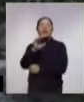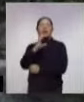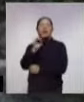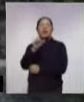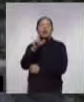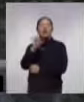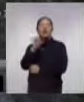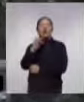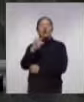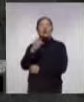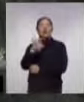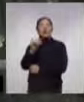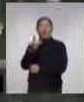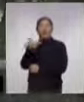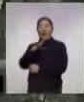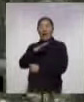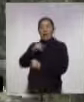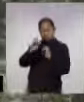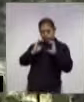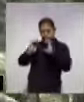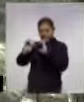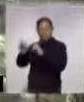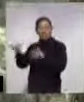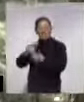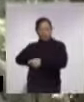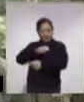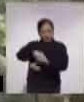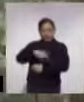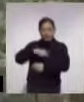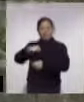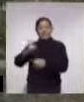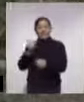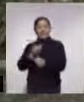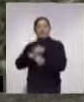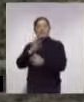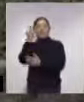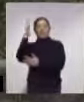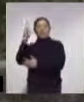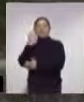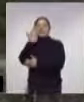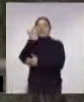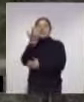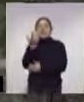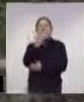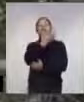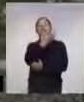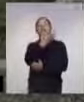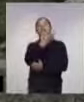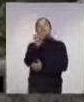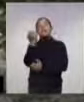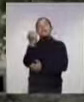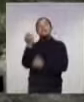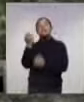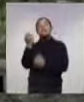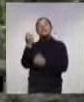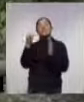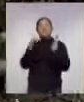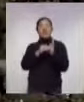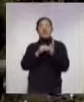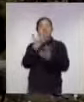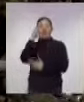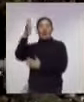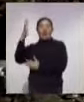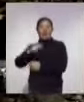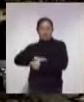preservación en esta área natural protegida, como el programa de reforestación que este año contempla sembrar 500,000 de árboles. Ahora Noticias, Belén